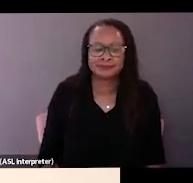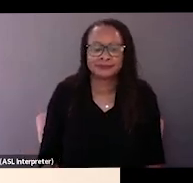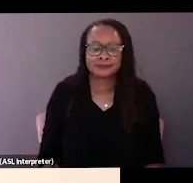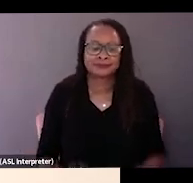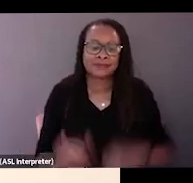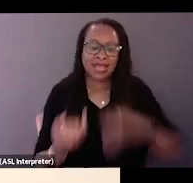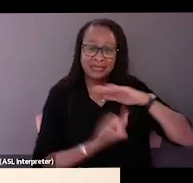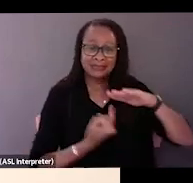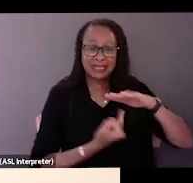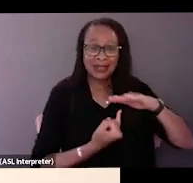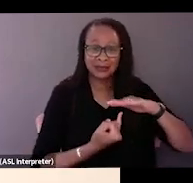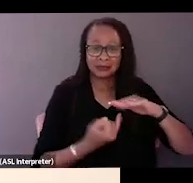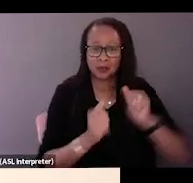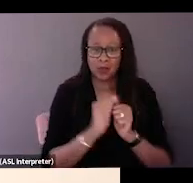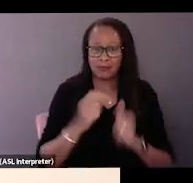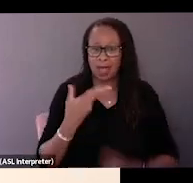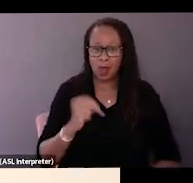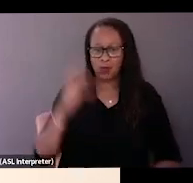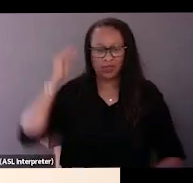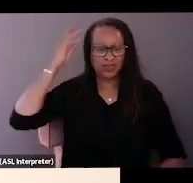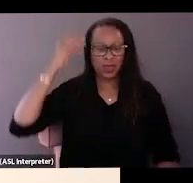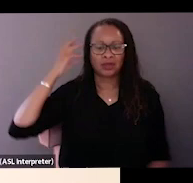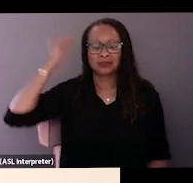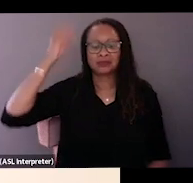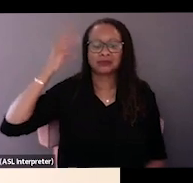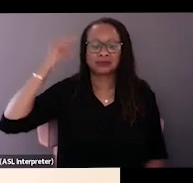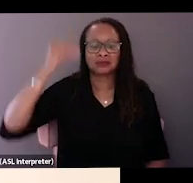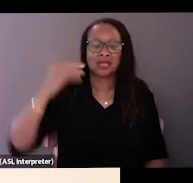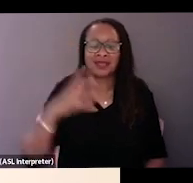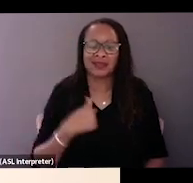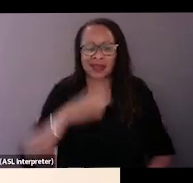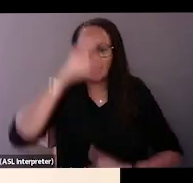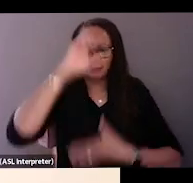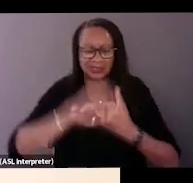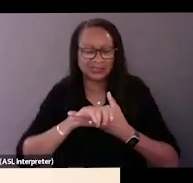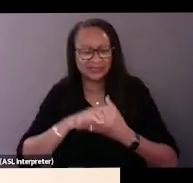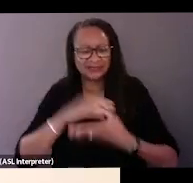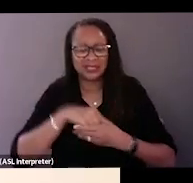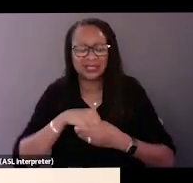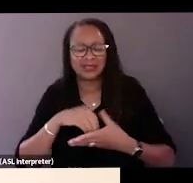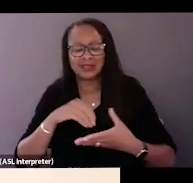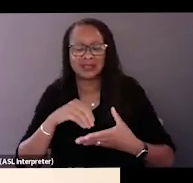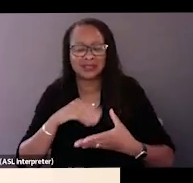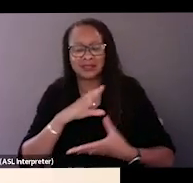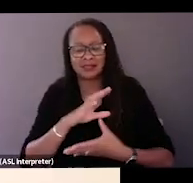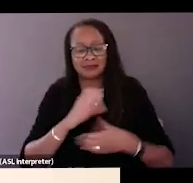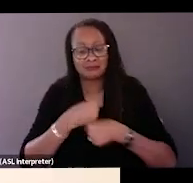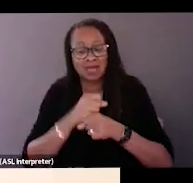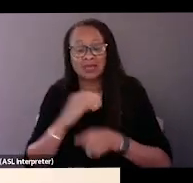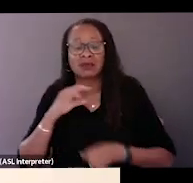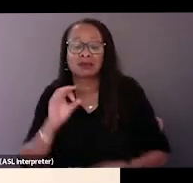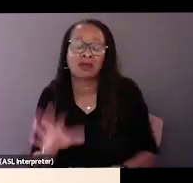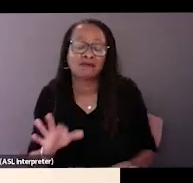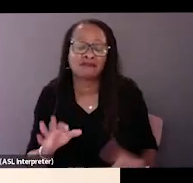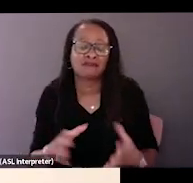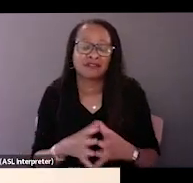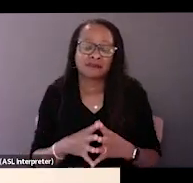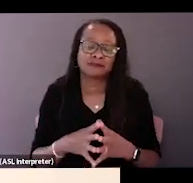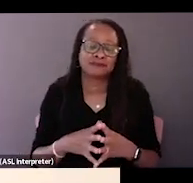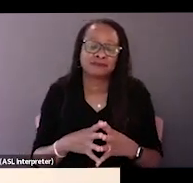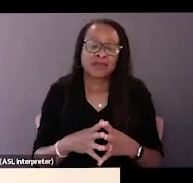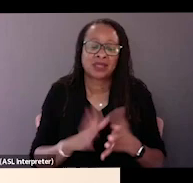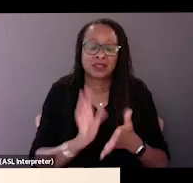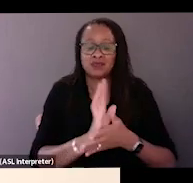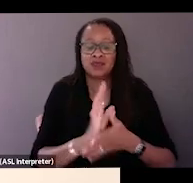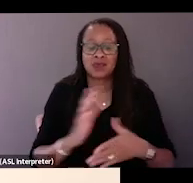Y yo creo que en una película, en el proceso de hacer una película, uno hace esto por decisión